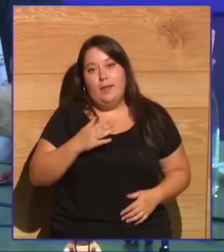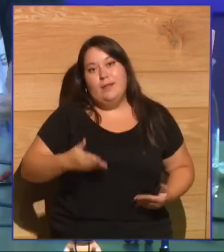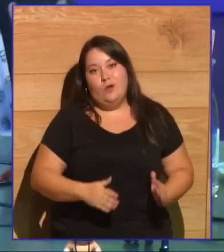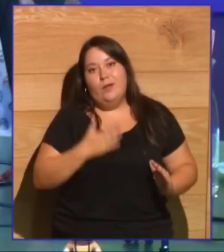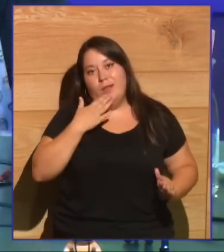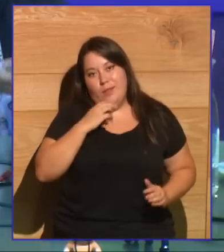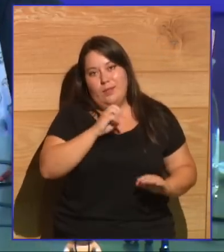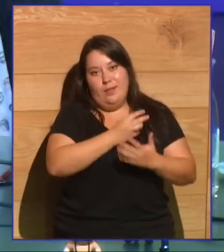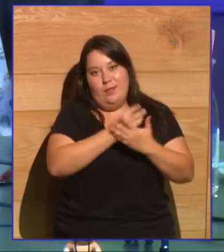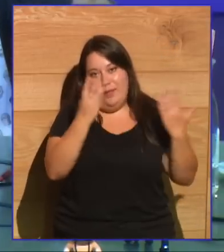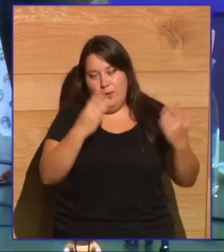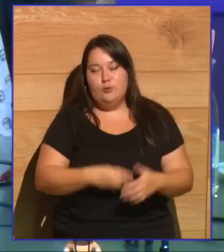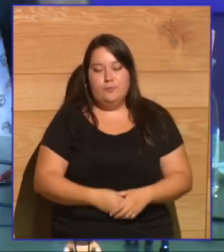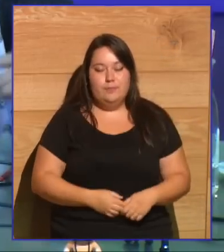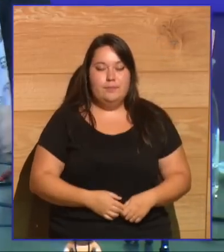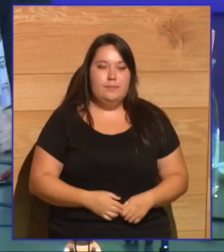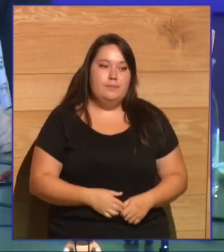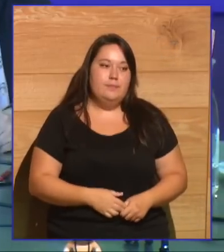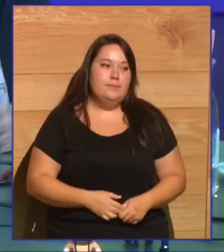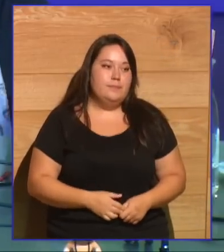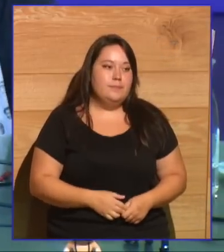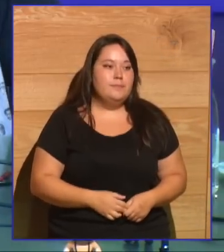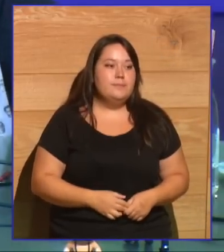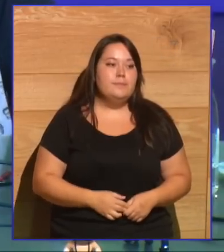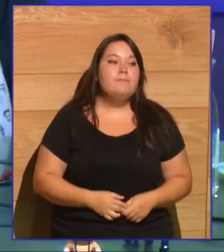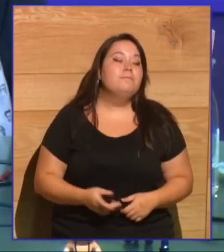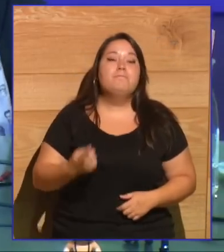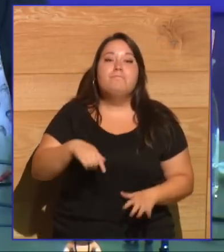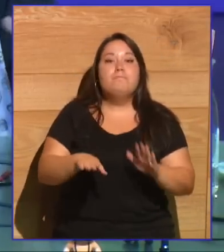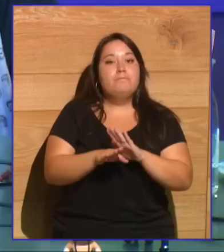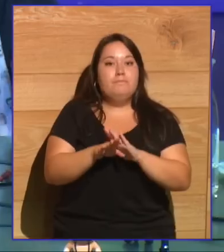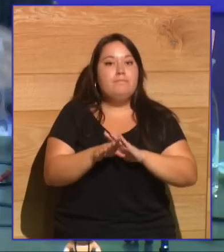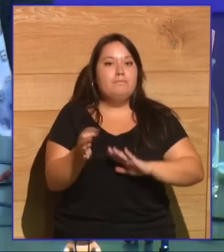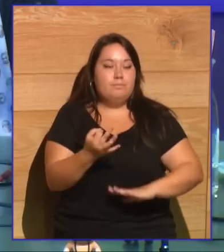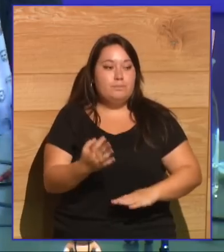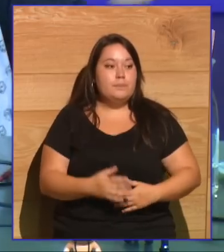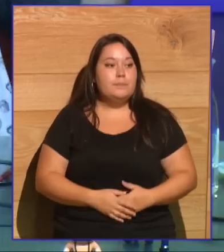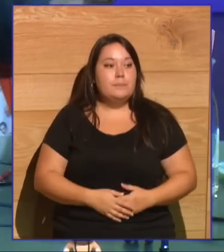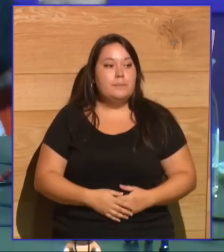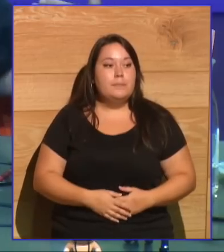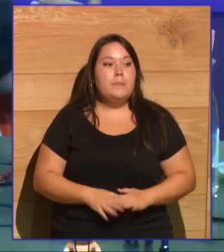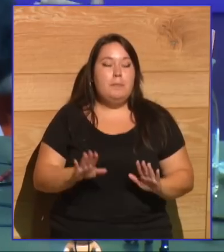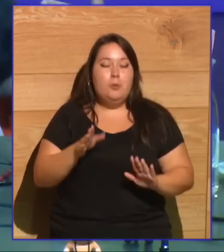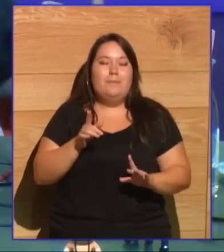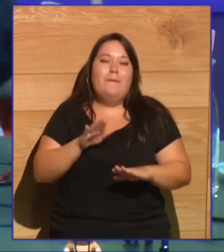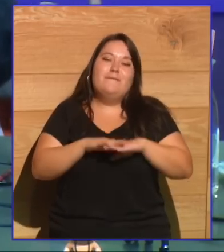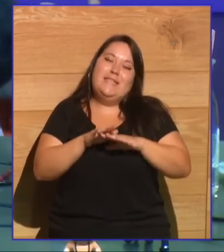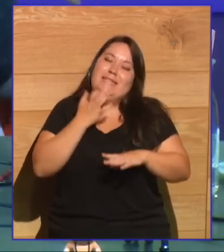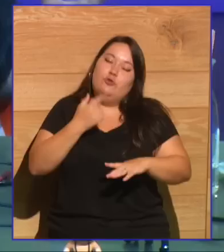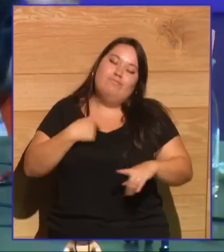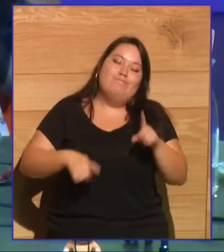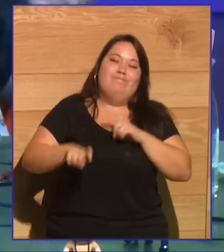estaba claro que no teníamos que ir yo creo que seguiremos un poquito pero un poquito atrás de